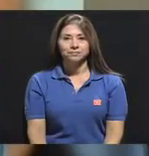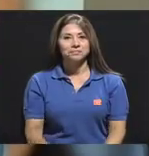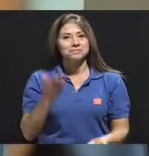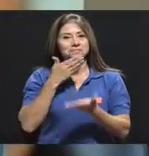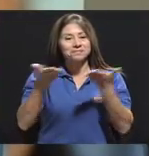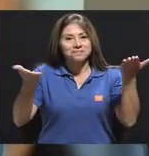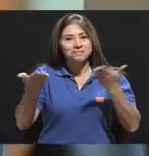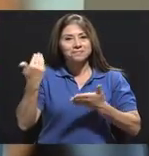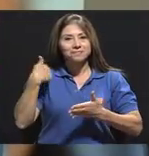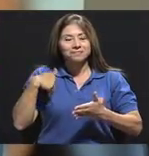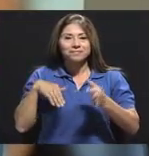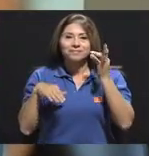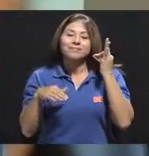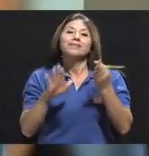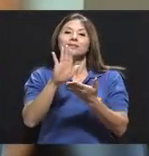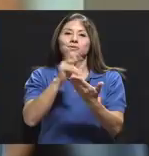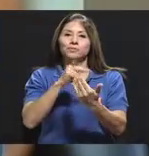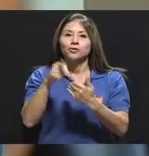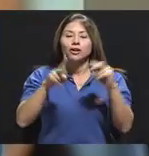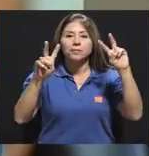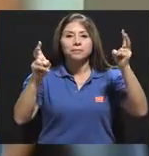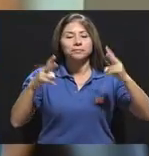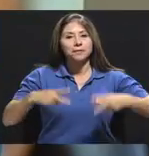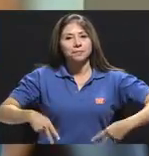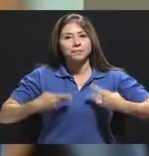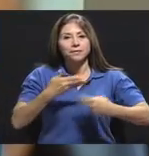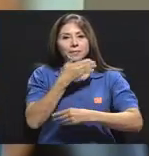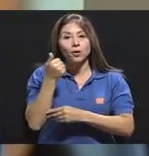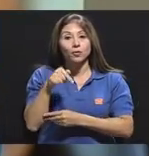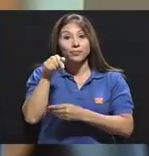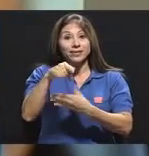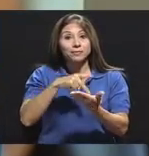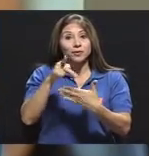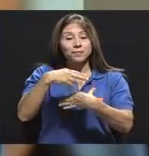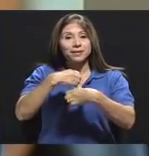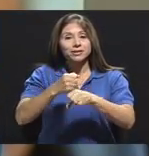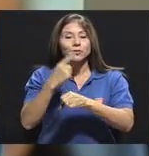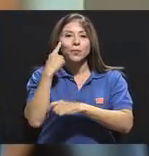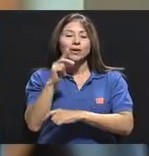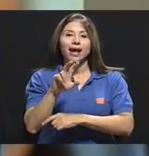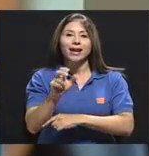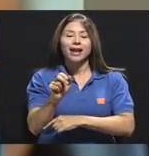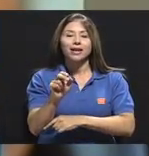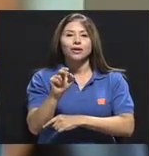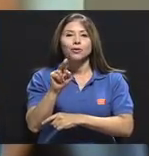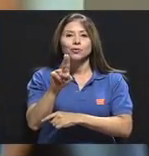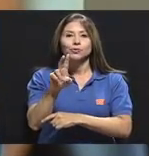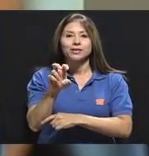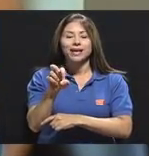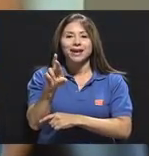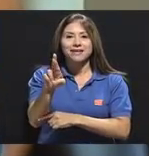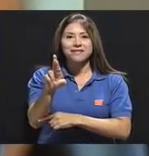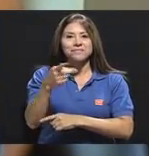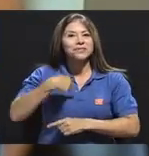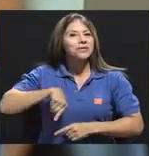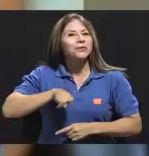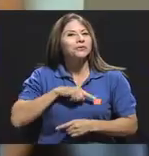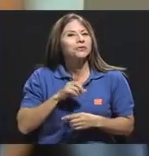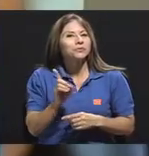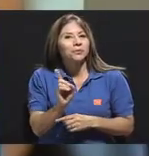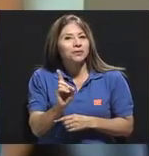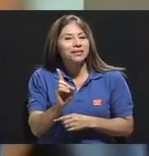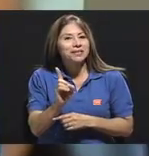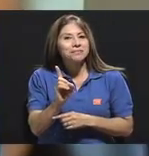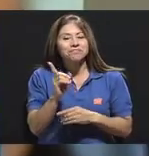bienvenidas y Bienvenidos a su programa vivir mejor un programa producido por su canal ucr nos encontramos en lo interno dentro de la